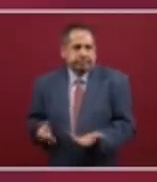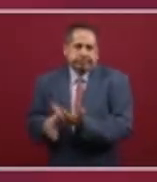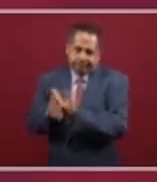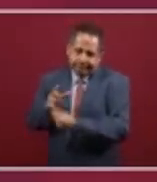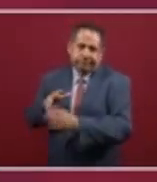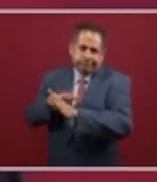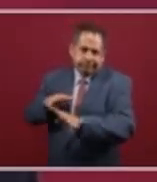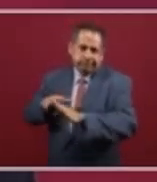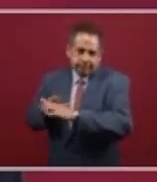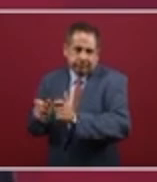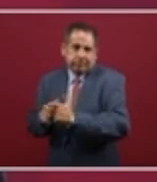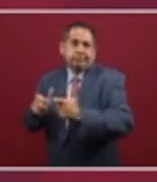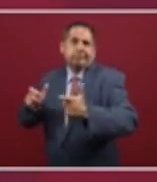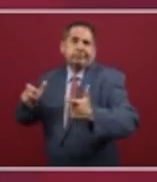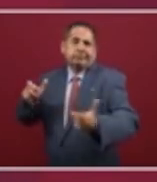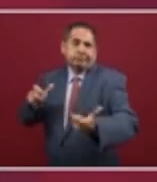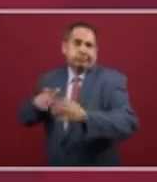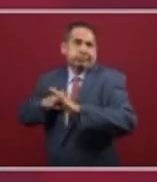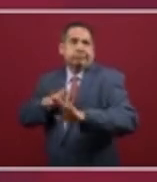enfrentar